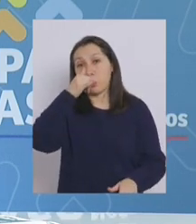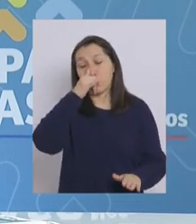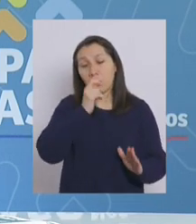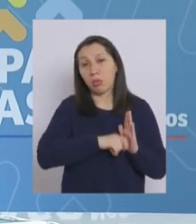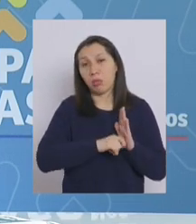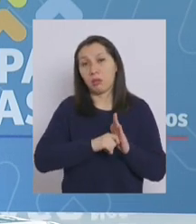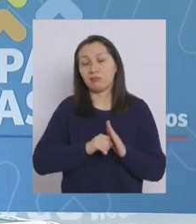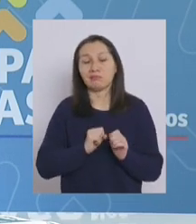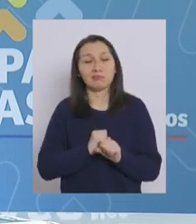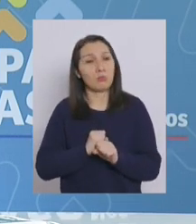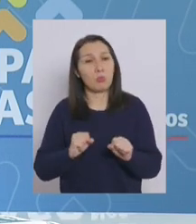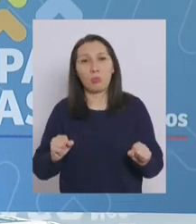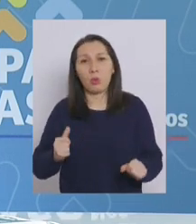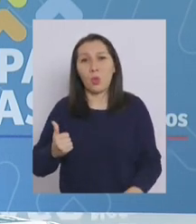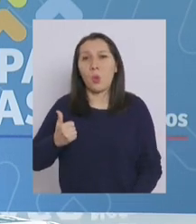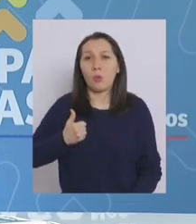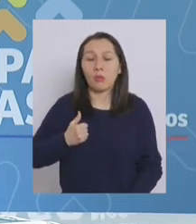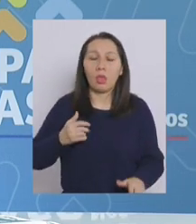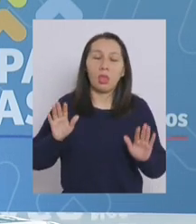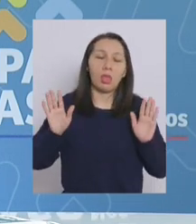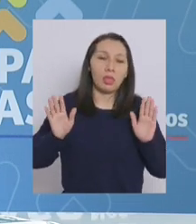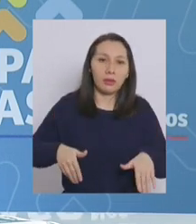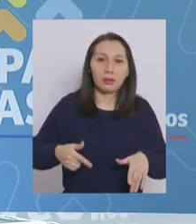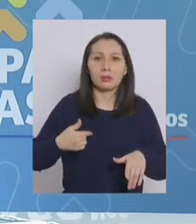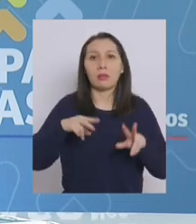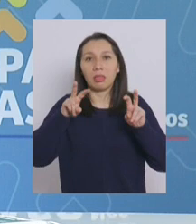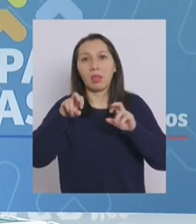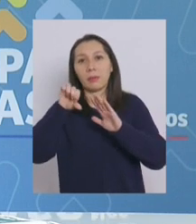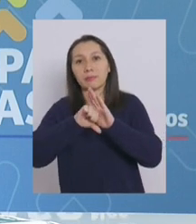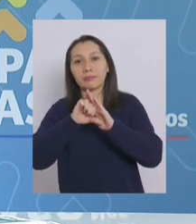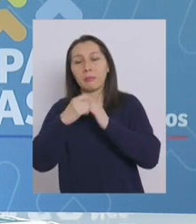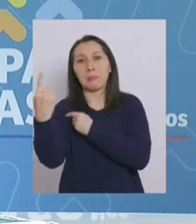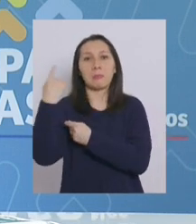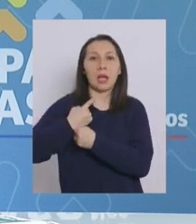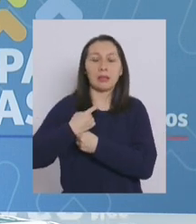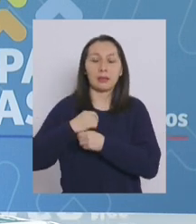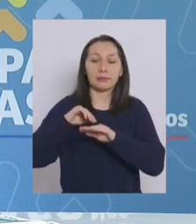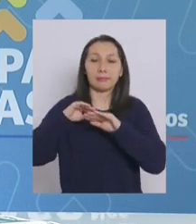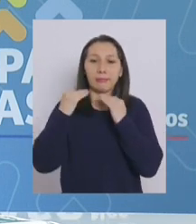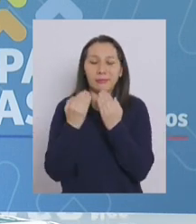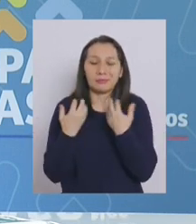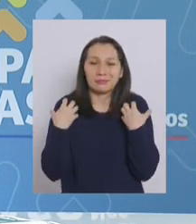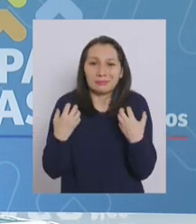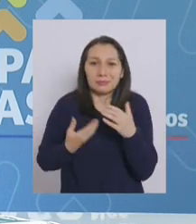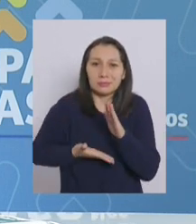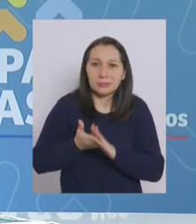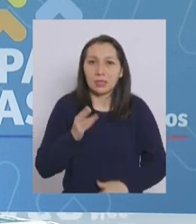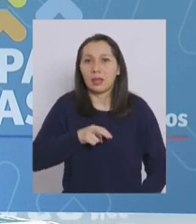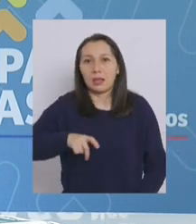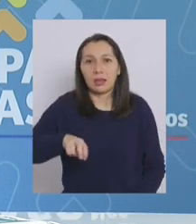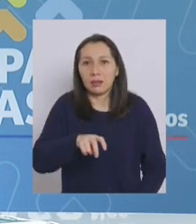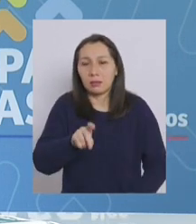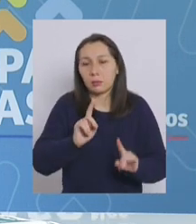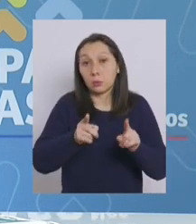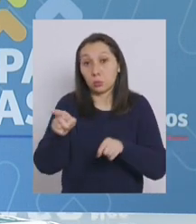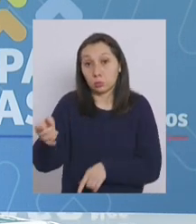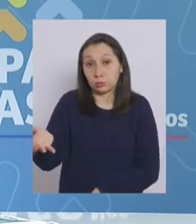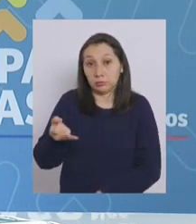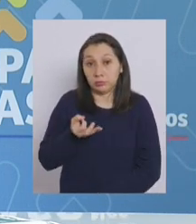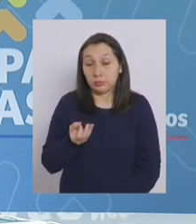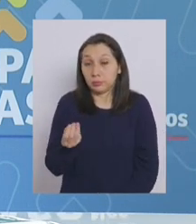tiempo, no es capaz de cumplir las condiciones de cuarentena y comienza a salir de su casa y, como dice muy bien